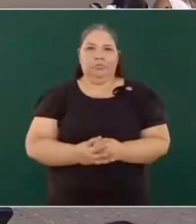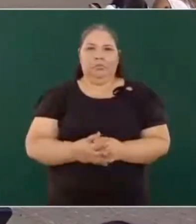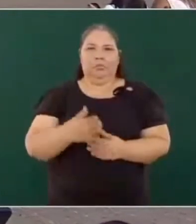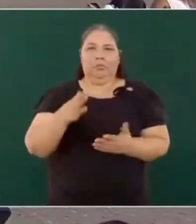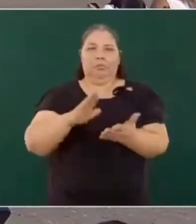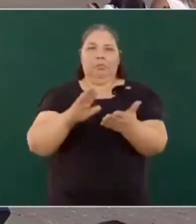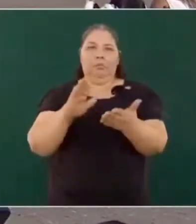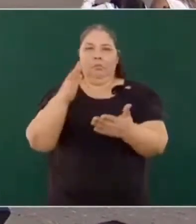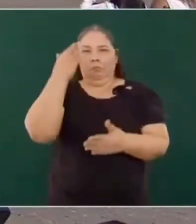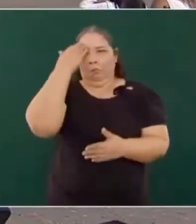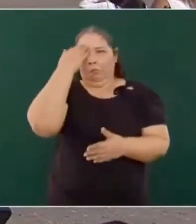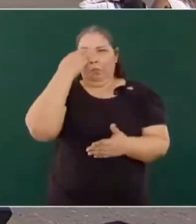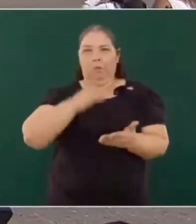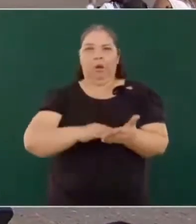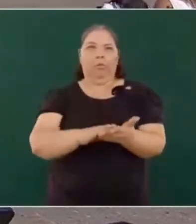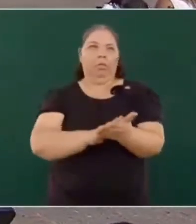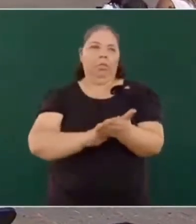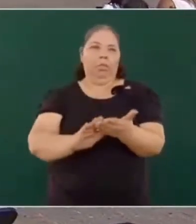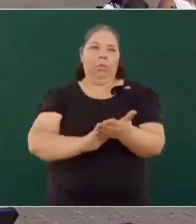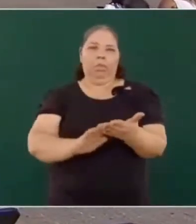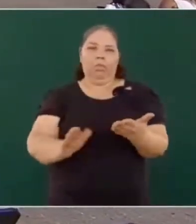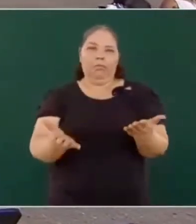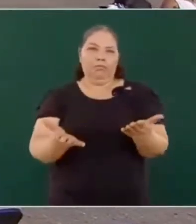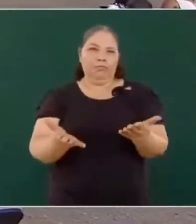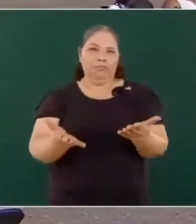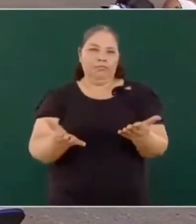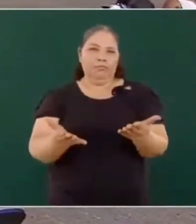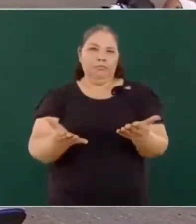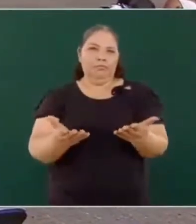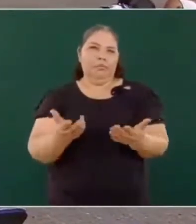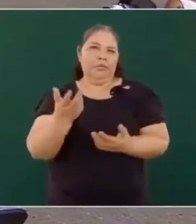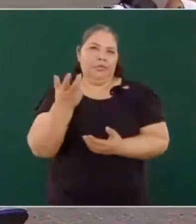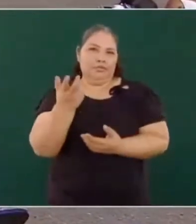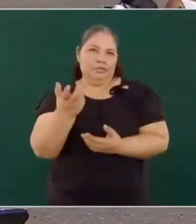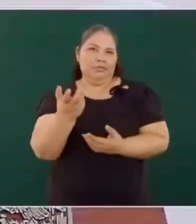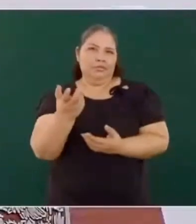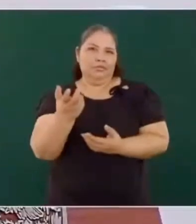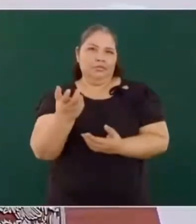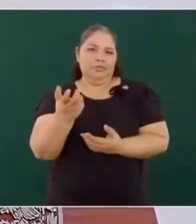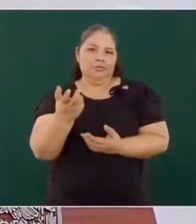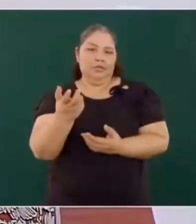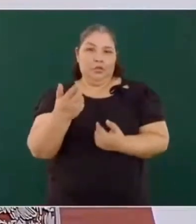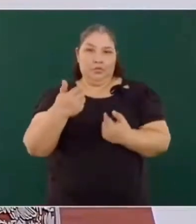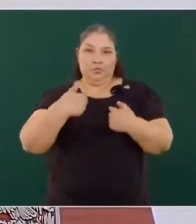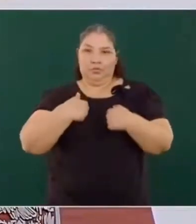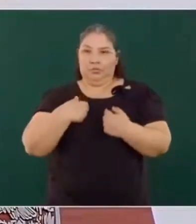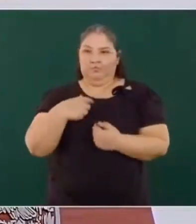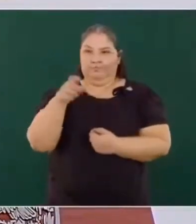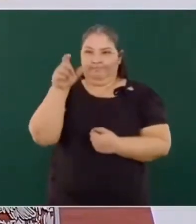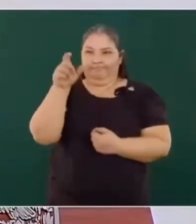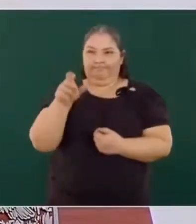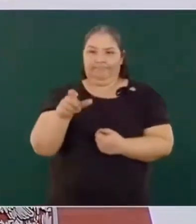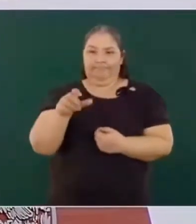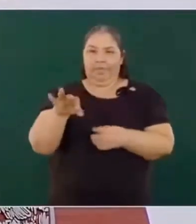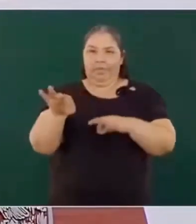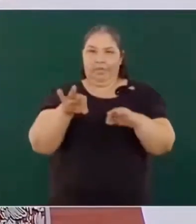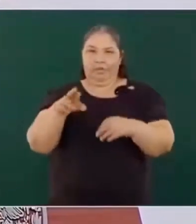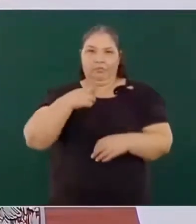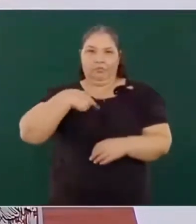amnesia. Pero esto es el resultado nuestro en